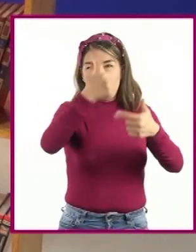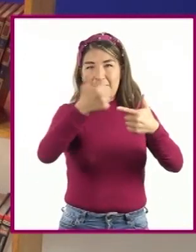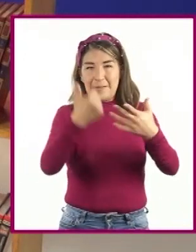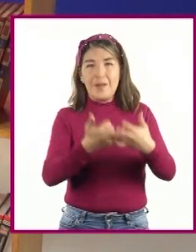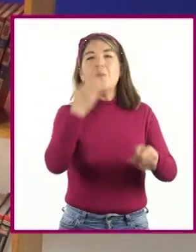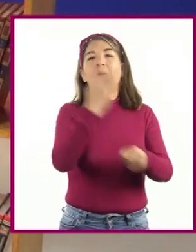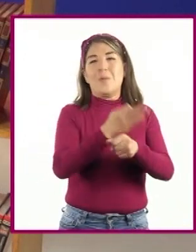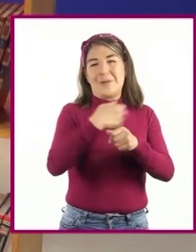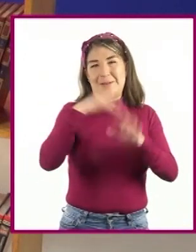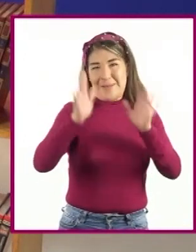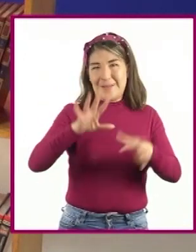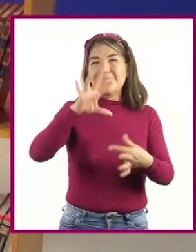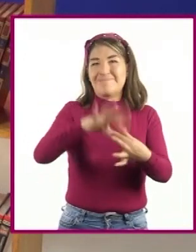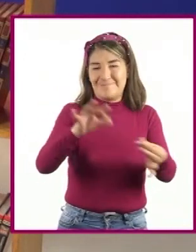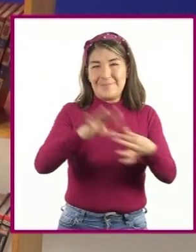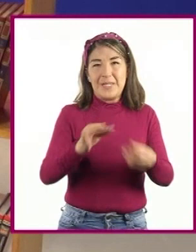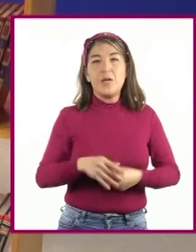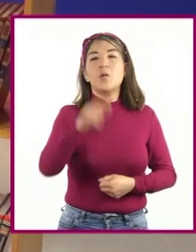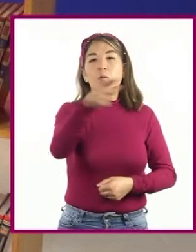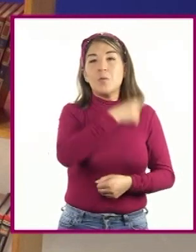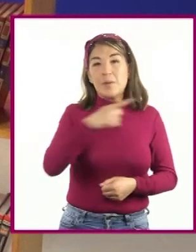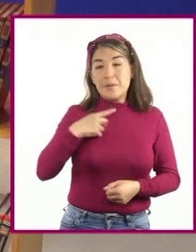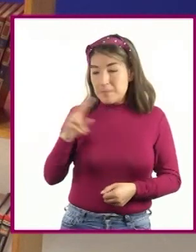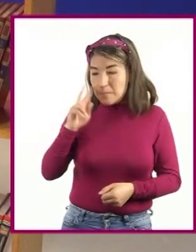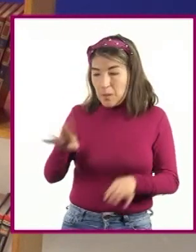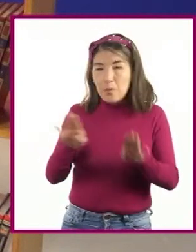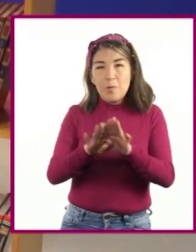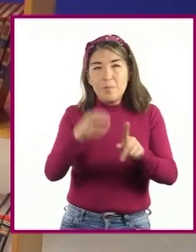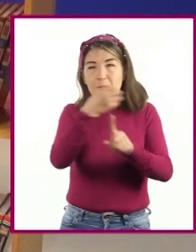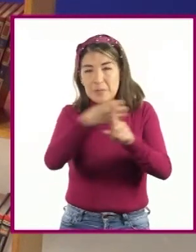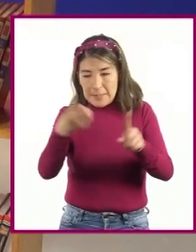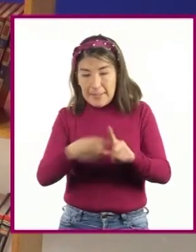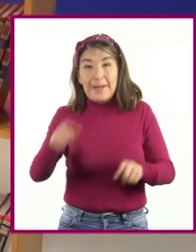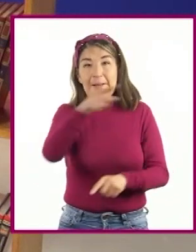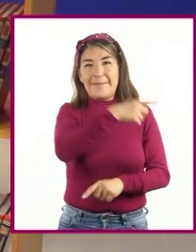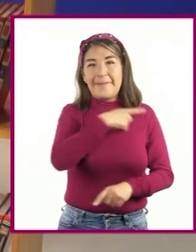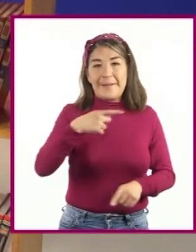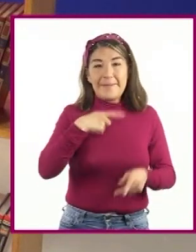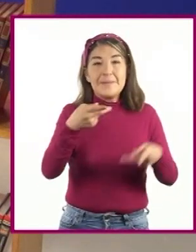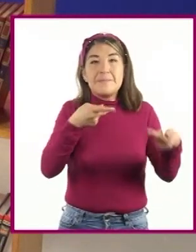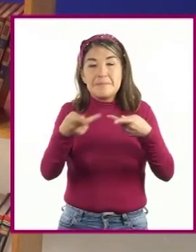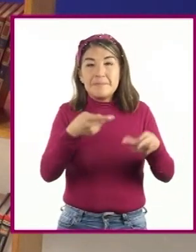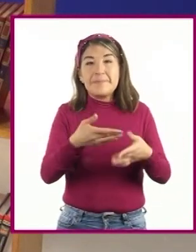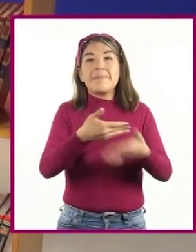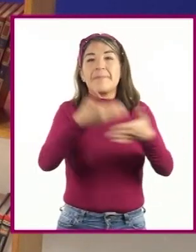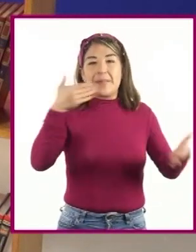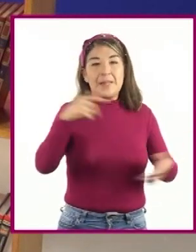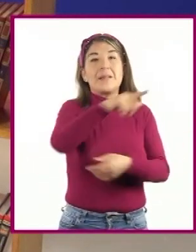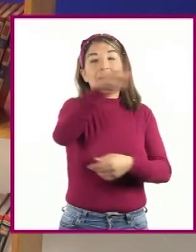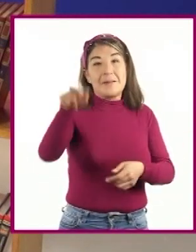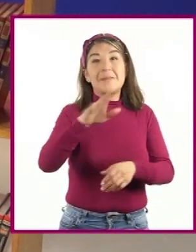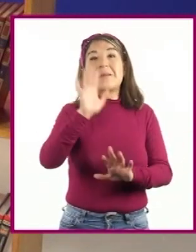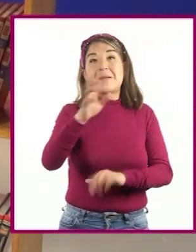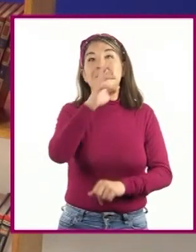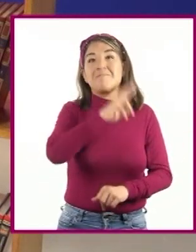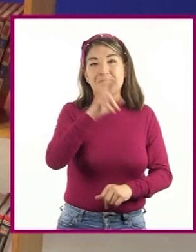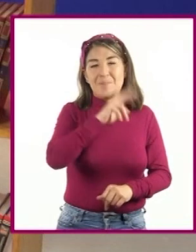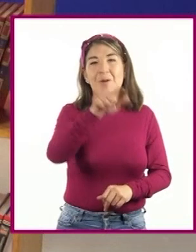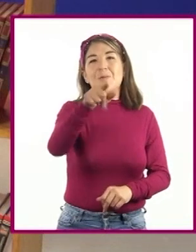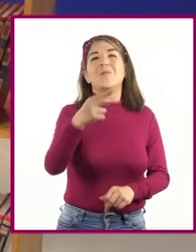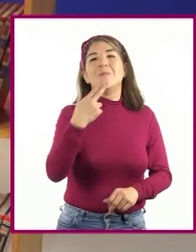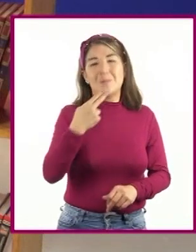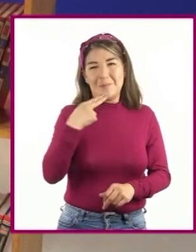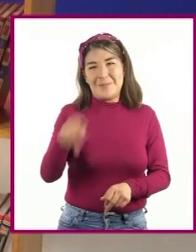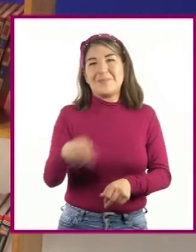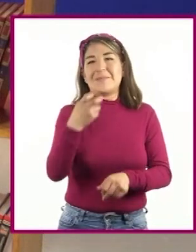platicamos. Verifiquen cada parte de la estructura y estén prevenidos, pues estoy seguro de que muy pronto utilizarán